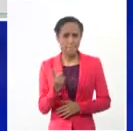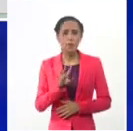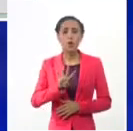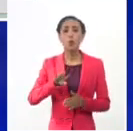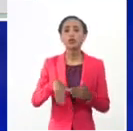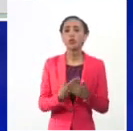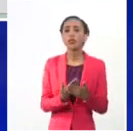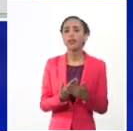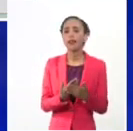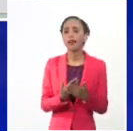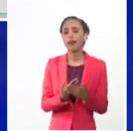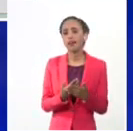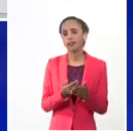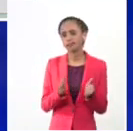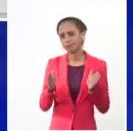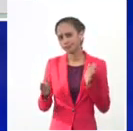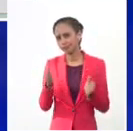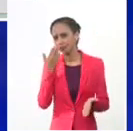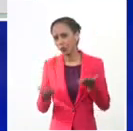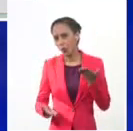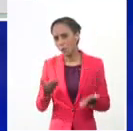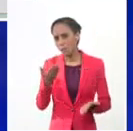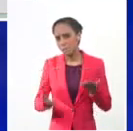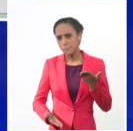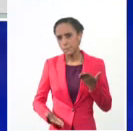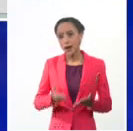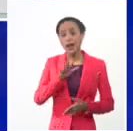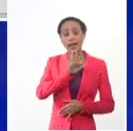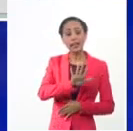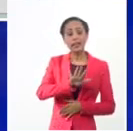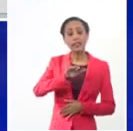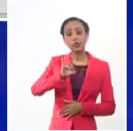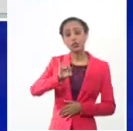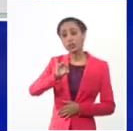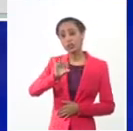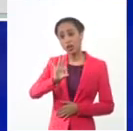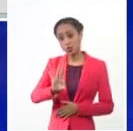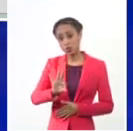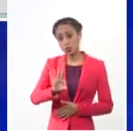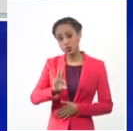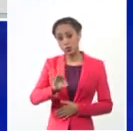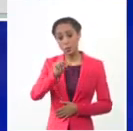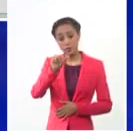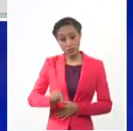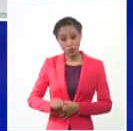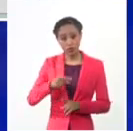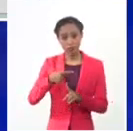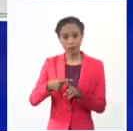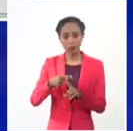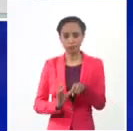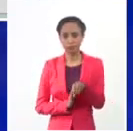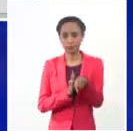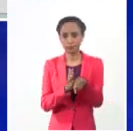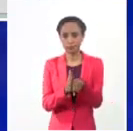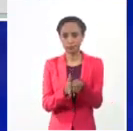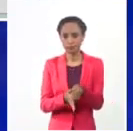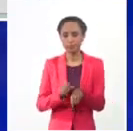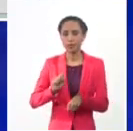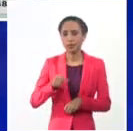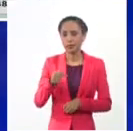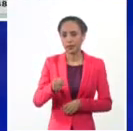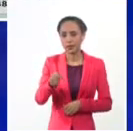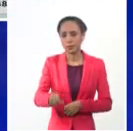días, y un promedio de 578 casos por día. Si analizamos por